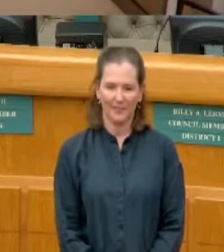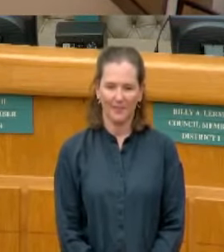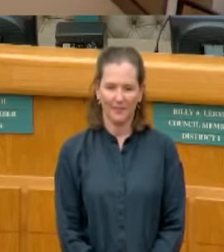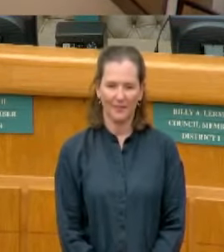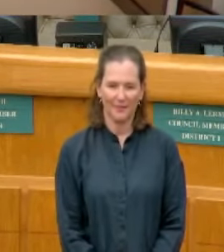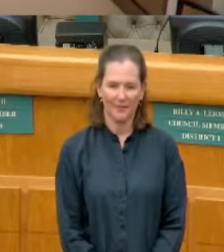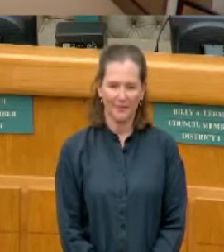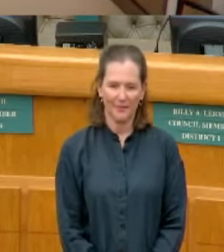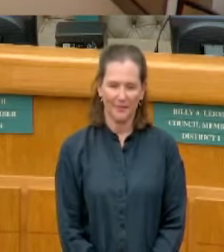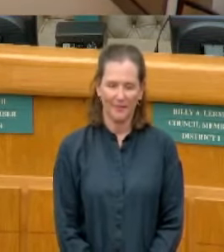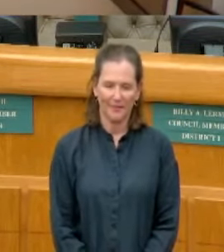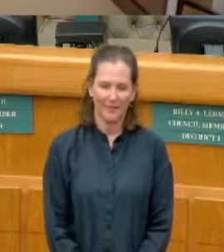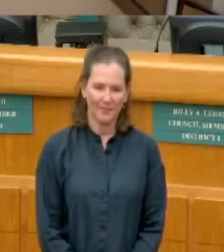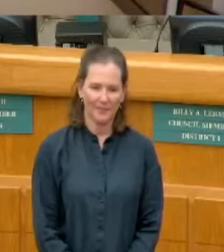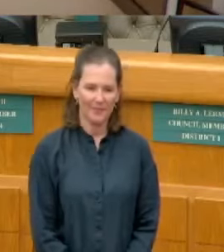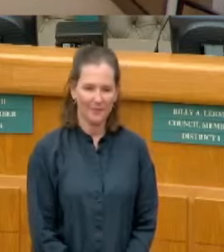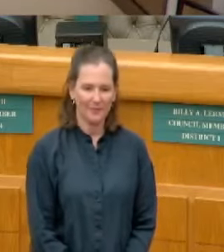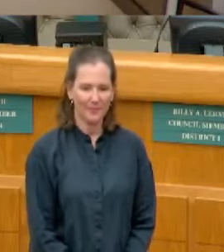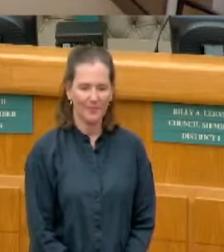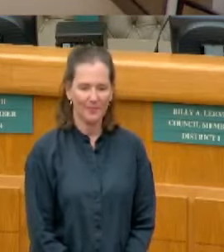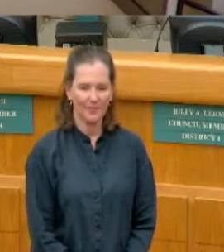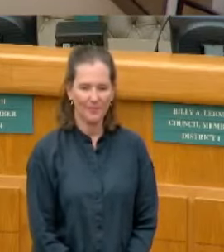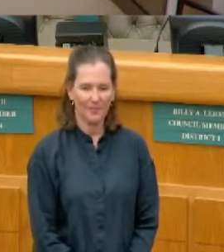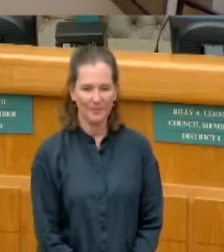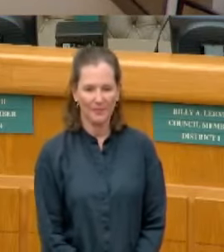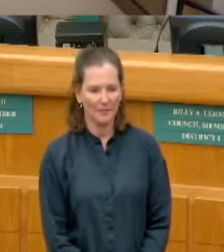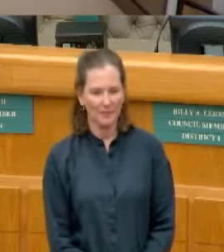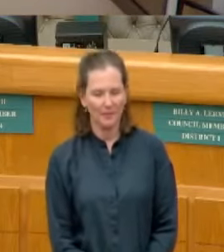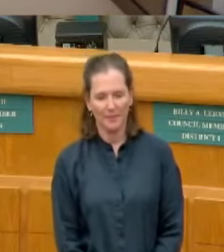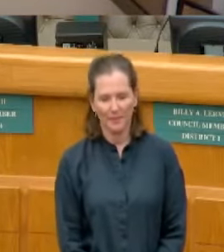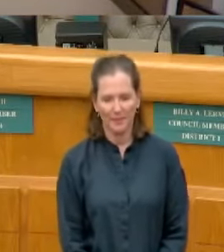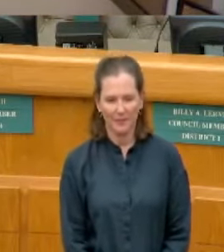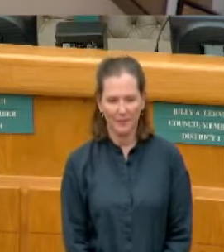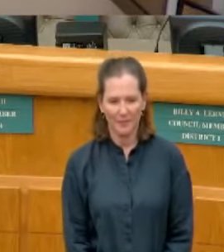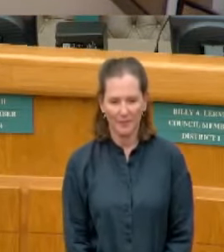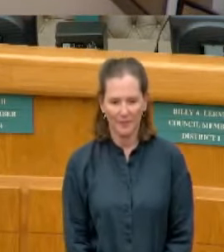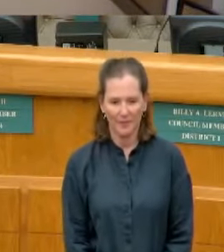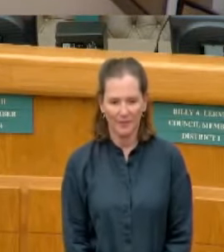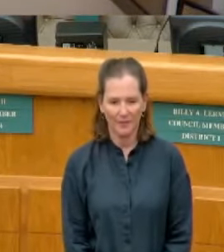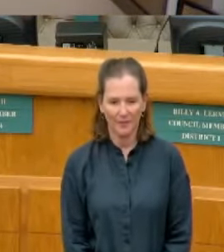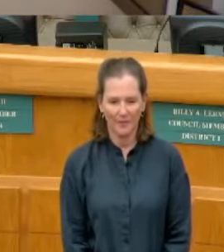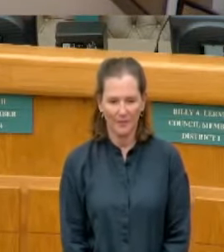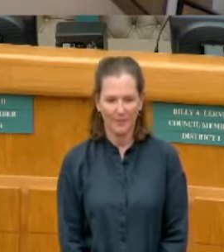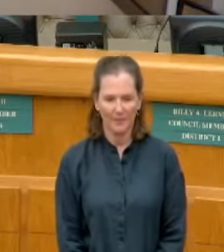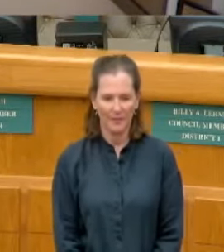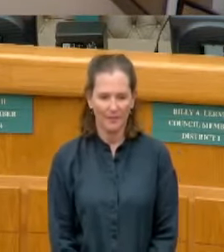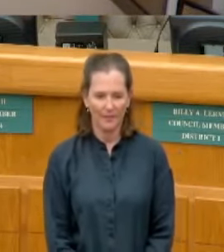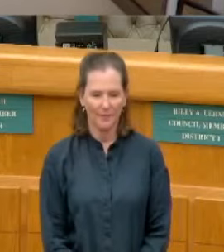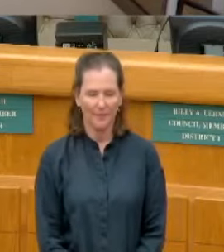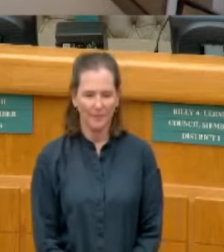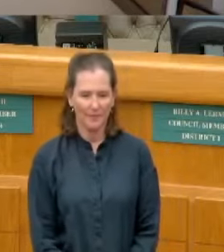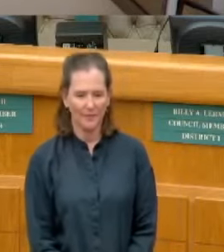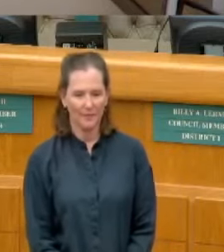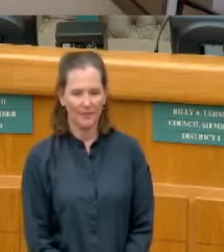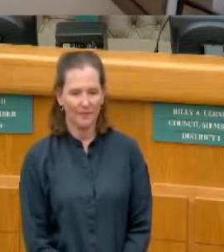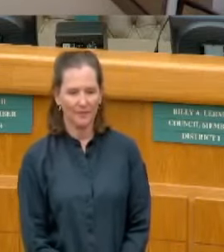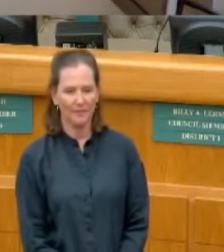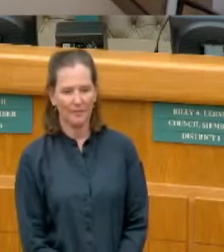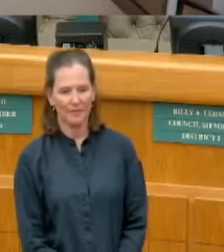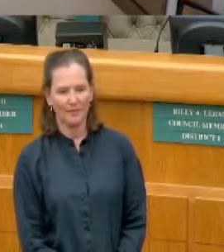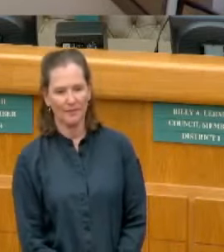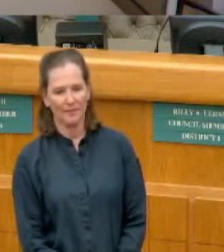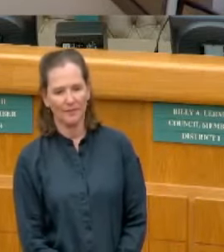precauciones que hemos recomendado desde el principio, podremos controlar el aumento de esos casos, especialmente durante el fin de semana feriado. En cuanto a los